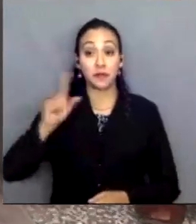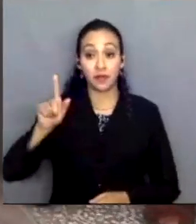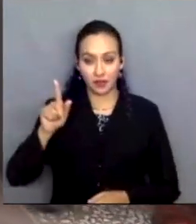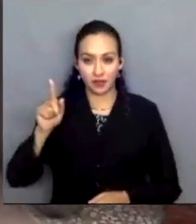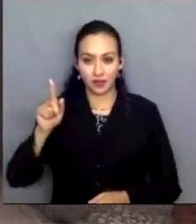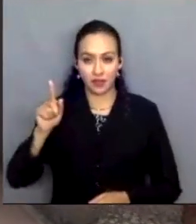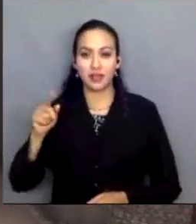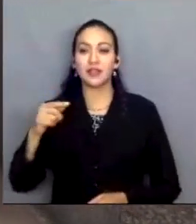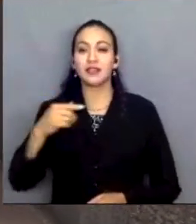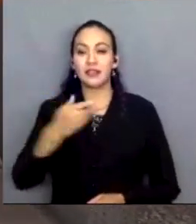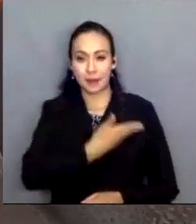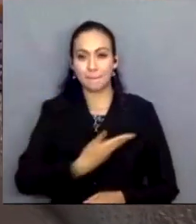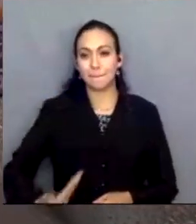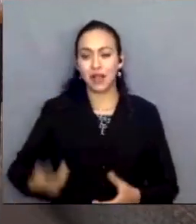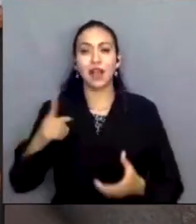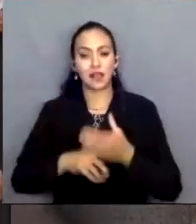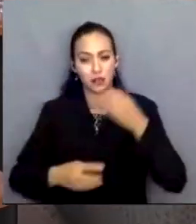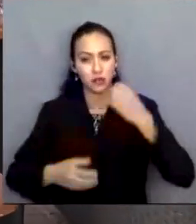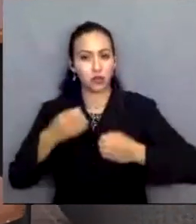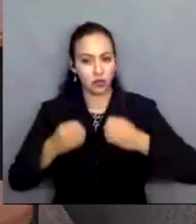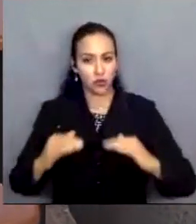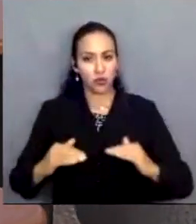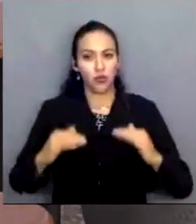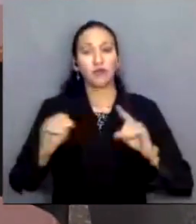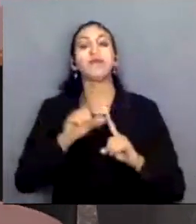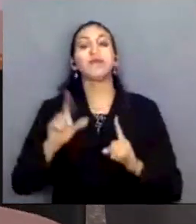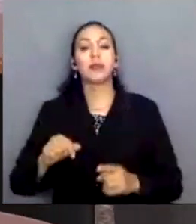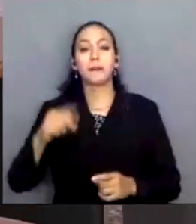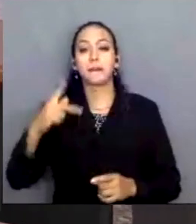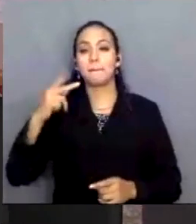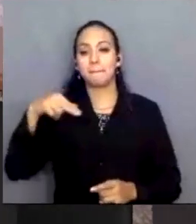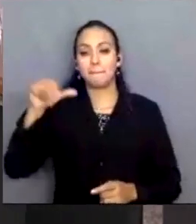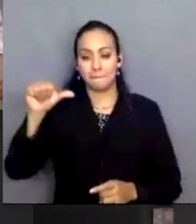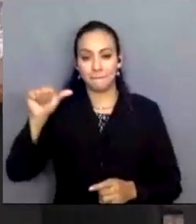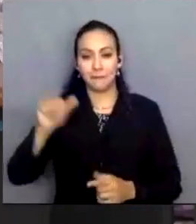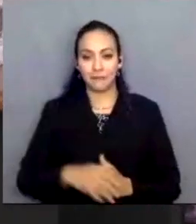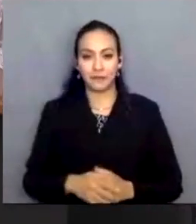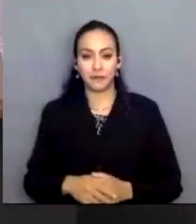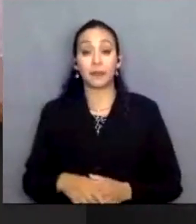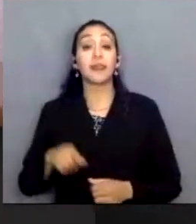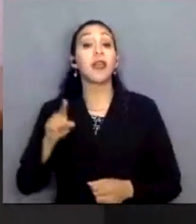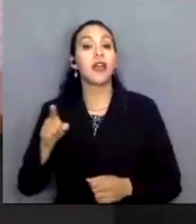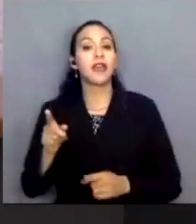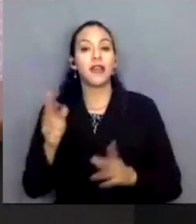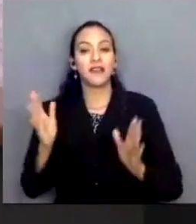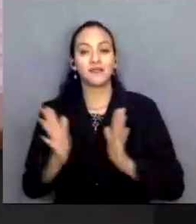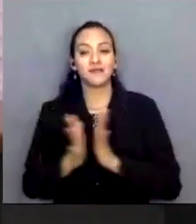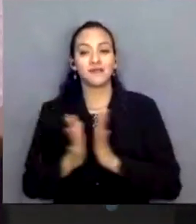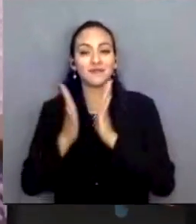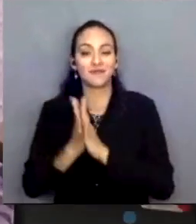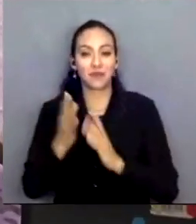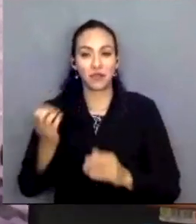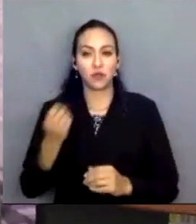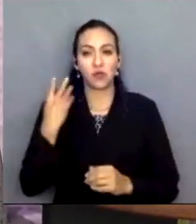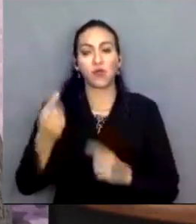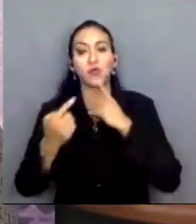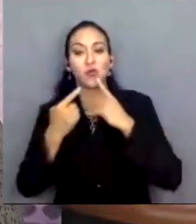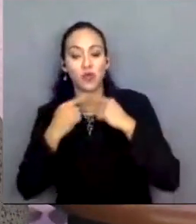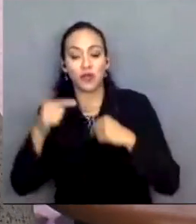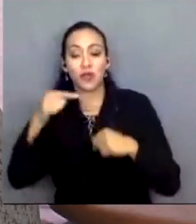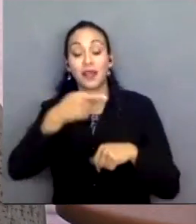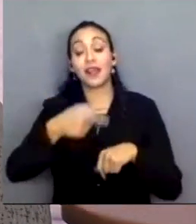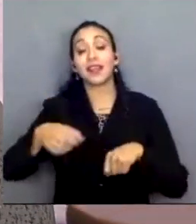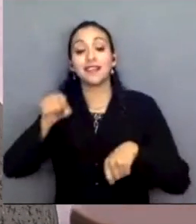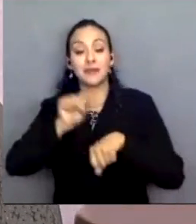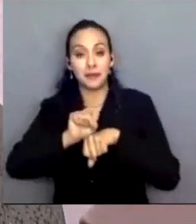La ministra presidenta de la Suprema Corte de Justicia y del Consejo de la Judicatura Federal, Norma Lucía Piña Hernández, participó en el conversatorio para el cierre de